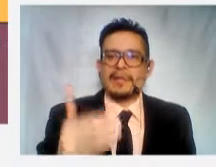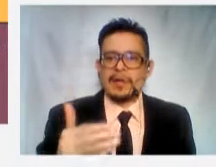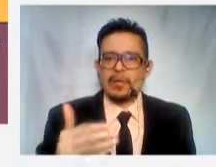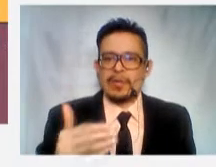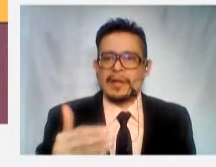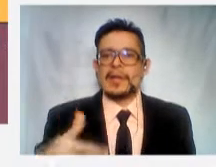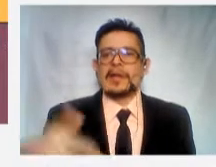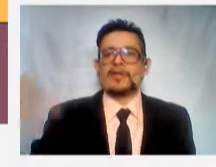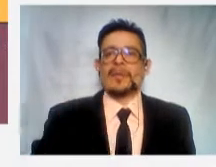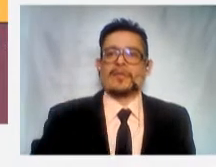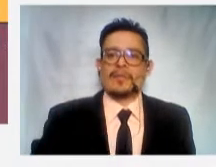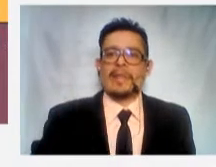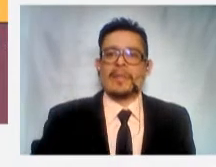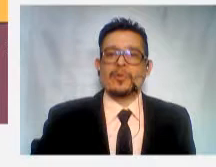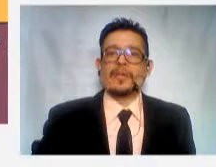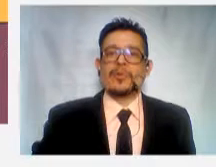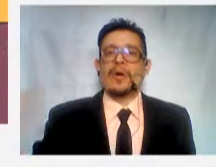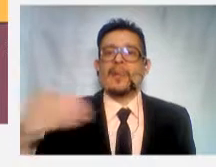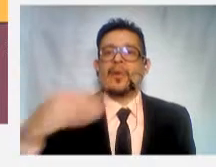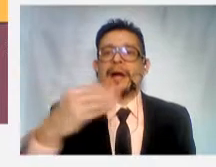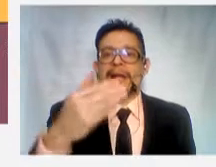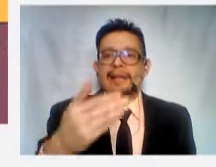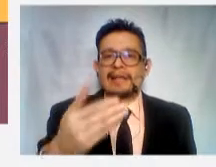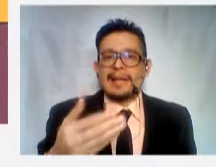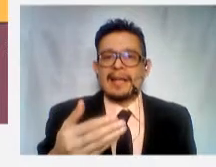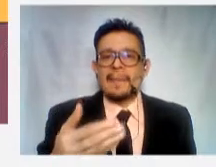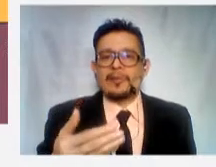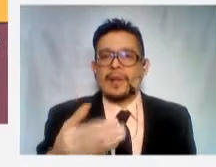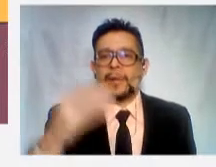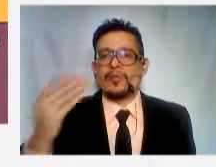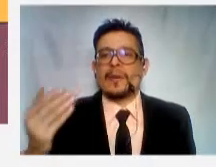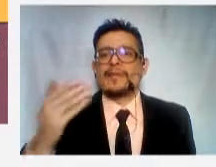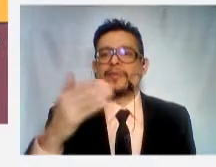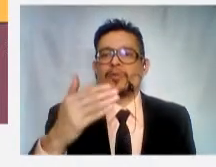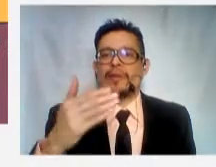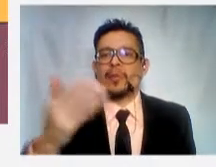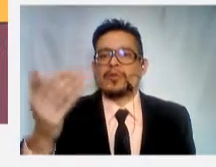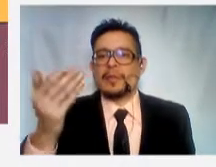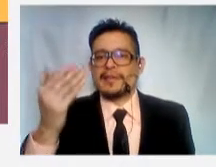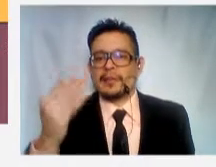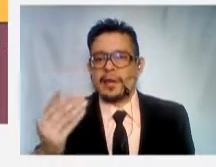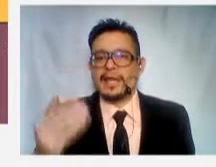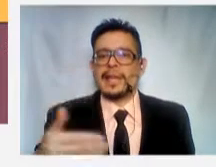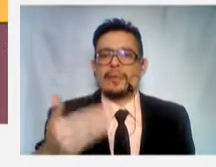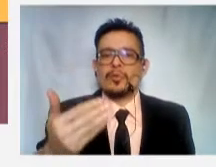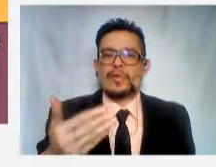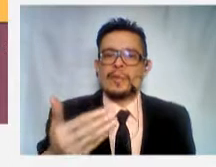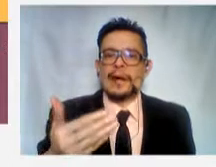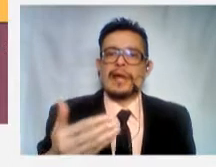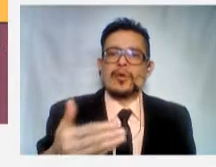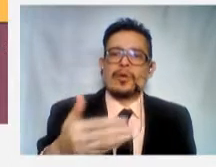discriminación alguna los derechos sexuales y reproductivos buscan garantizar que las personas puedan tomar decisiones sobre su vida sexual y